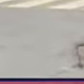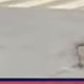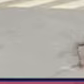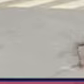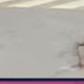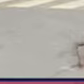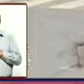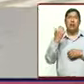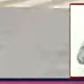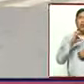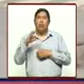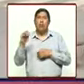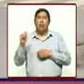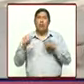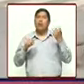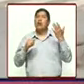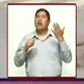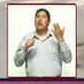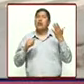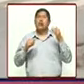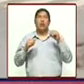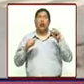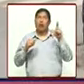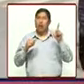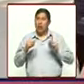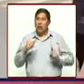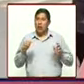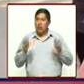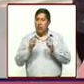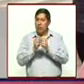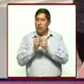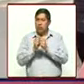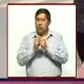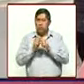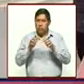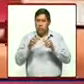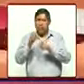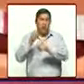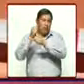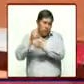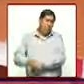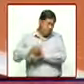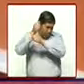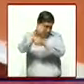de La Paz para hacer un equipo conjunto y ingresar a Santa Cruz para hacer trabajos de combate de incendio forestal.